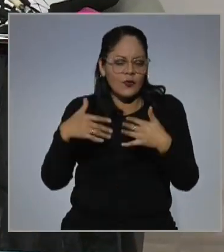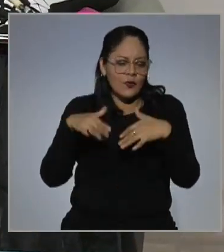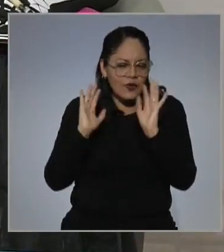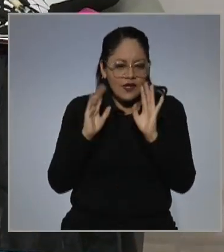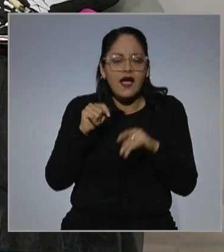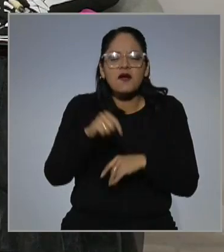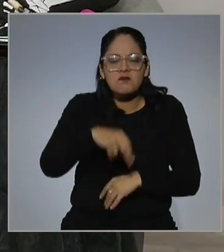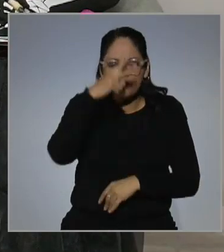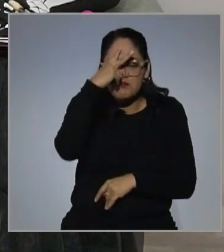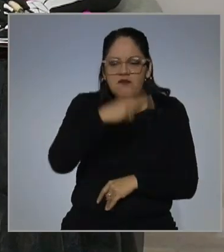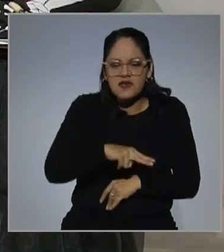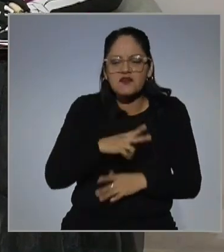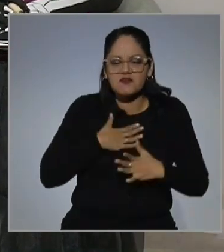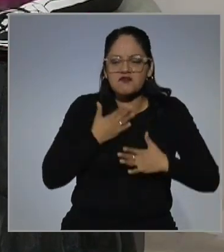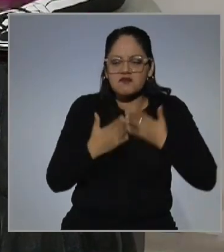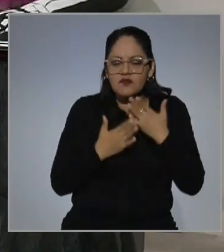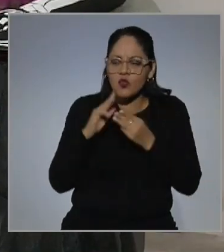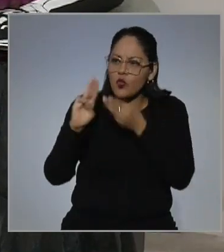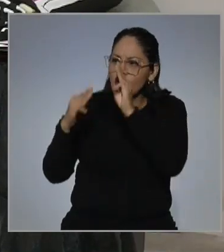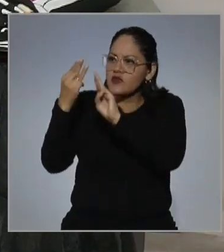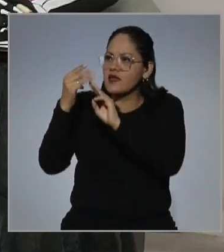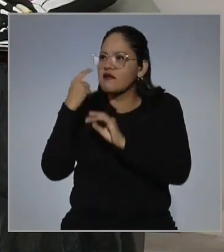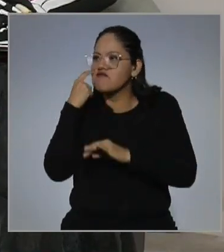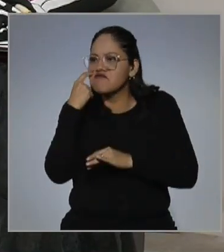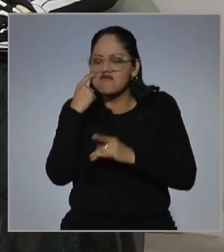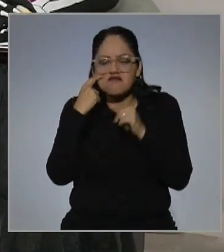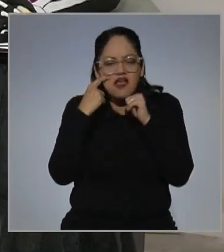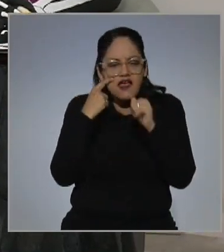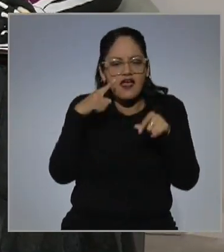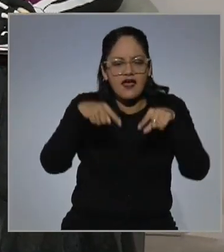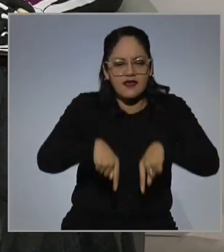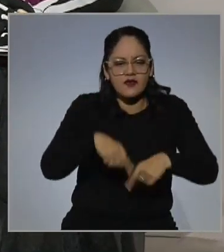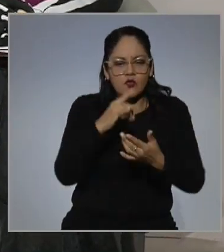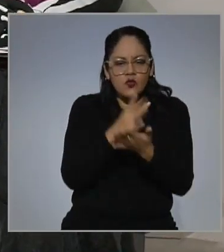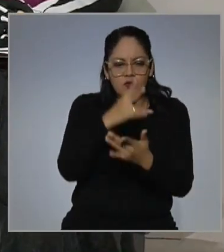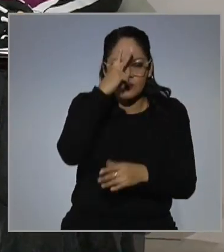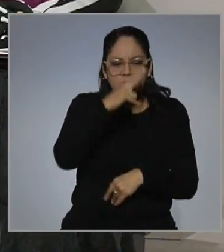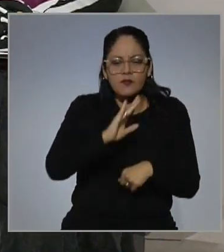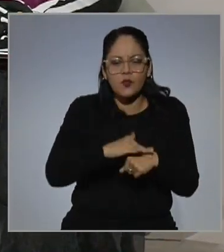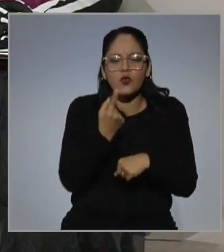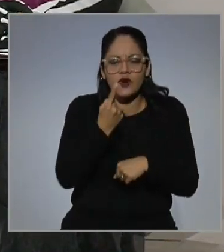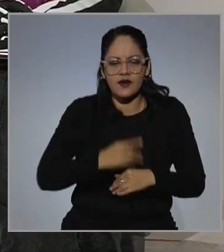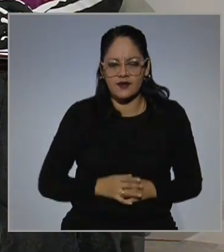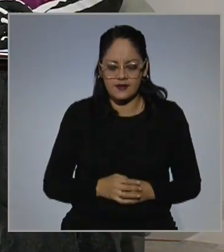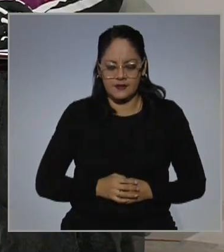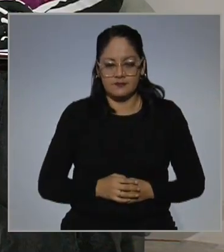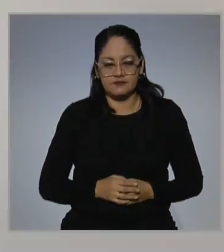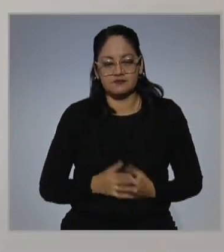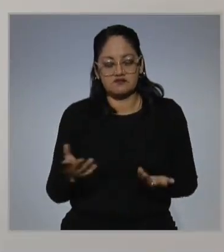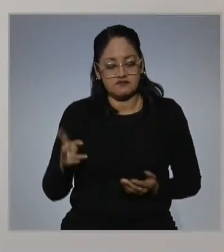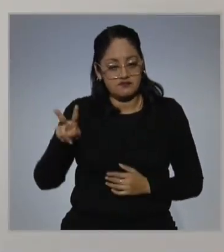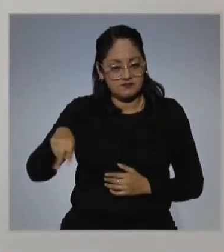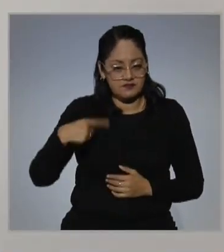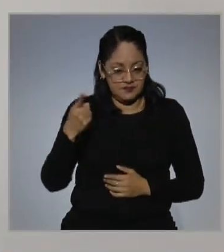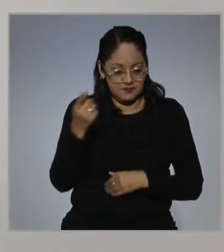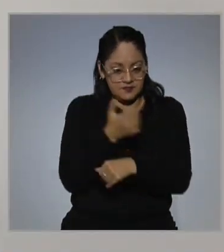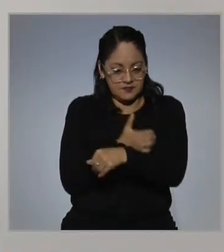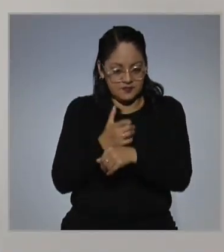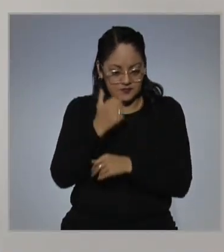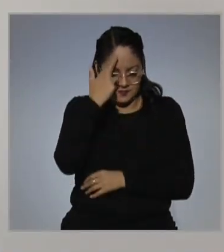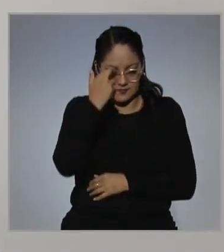en México que a nivel mundial no se ve? Yo creo que tiene razón la compañera,